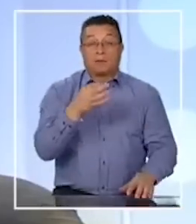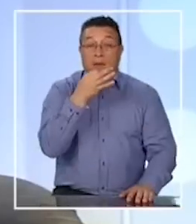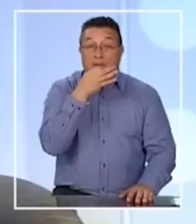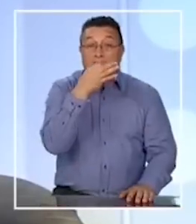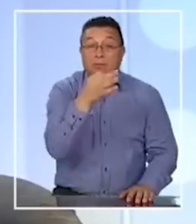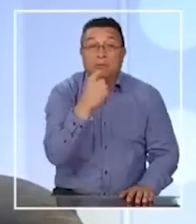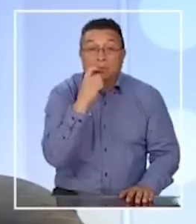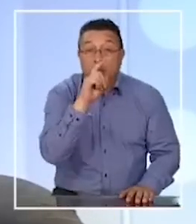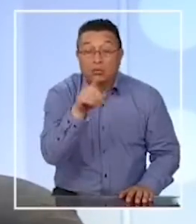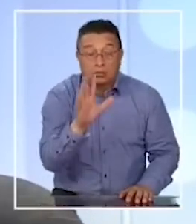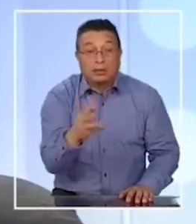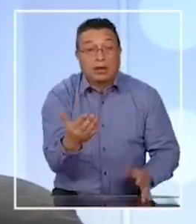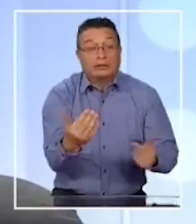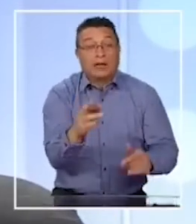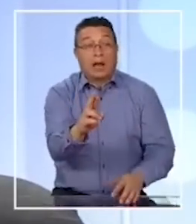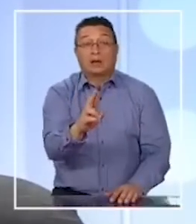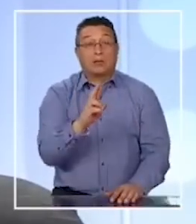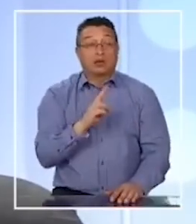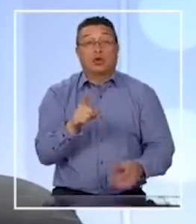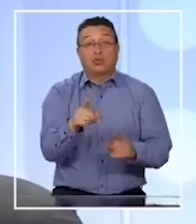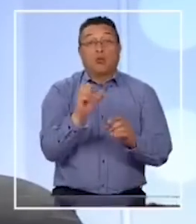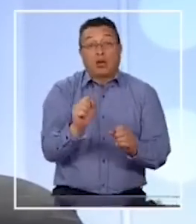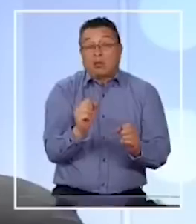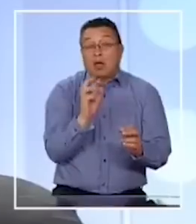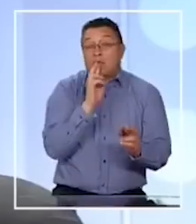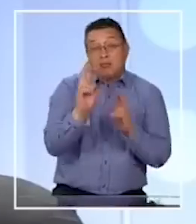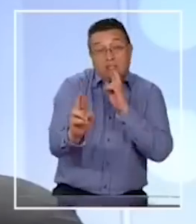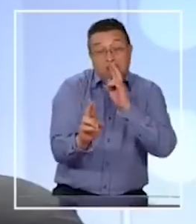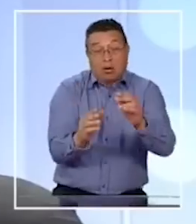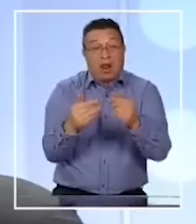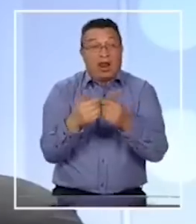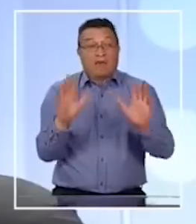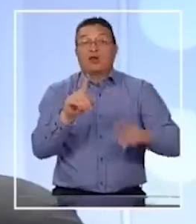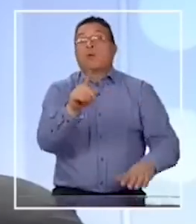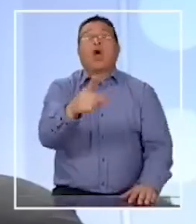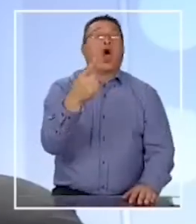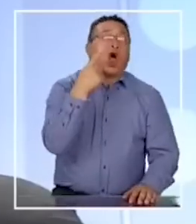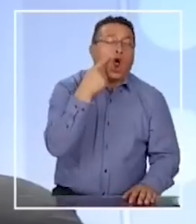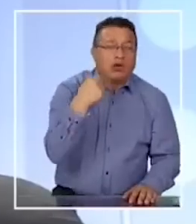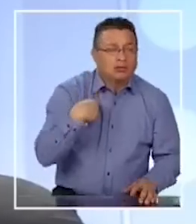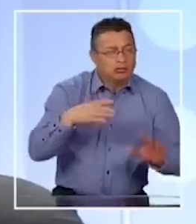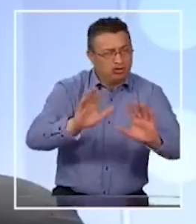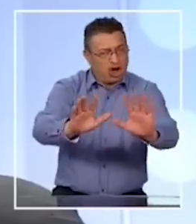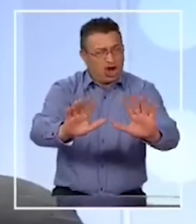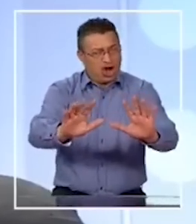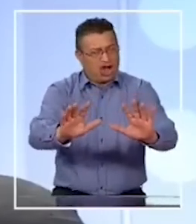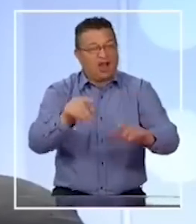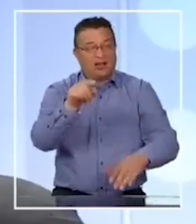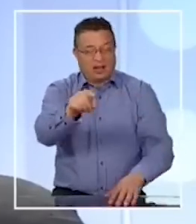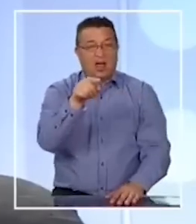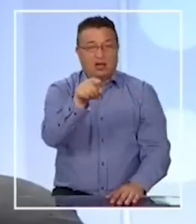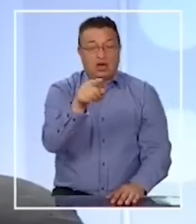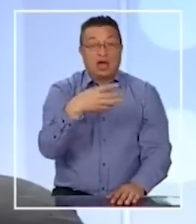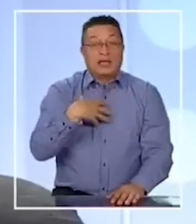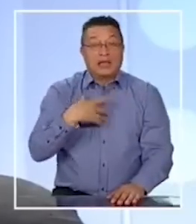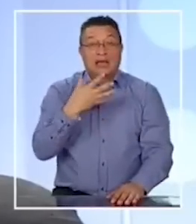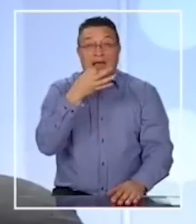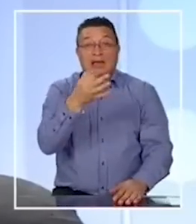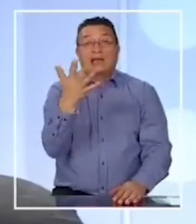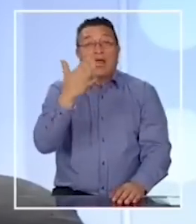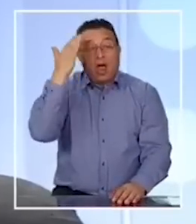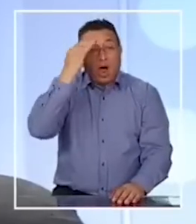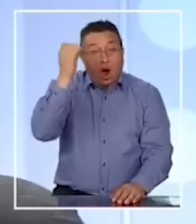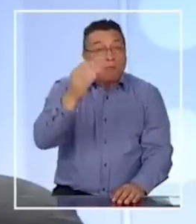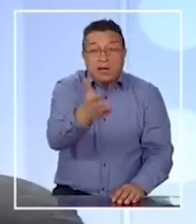que quiere respuestas usted puede decir a o b no es que usted me conoce y uno le he dicho que Yo supongo que usted quiere humillarlo no